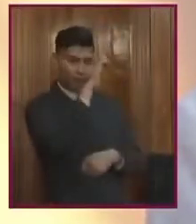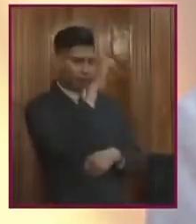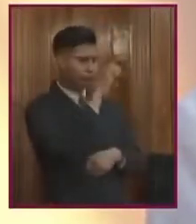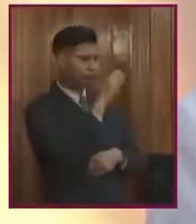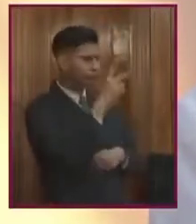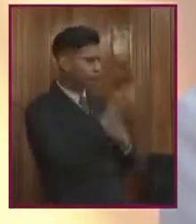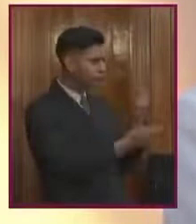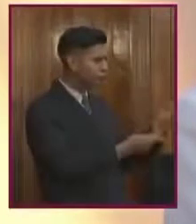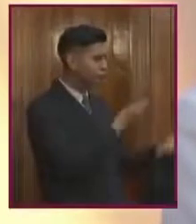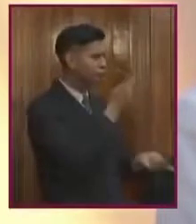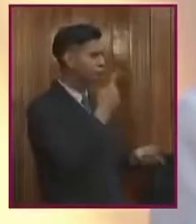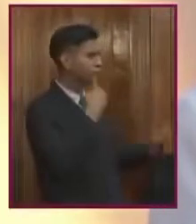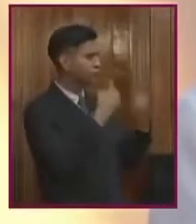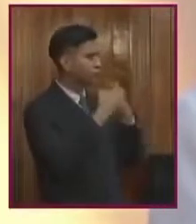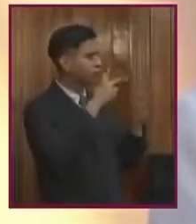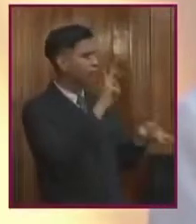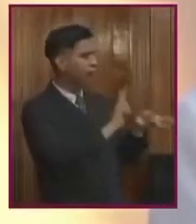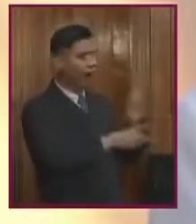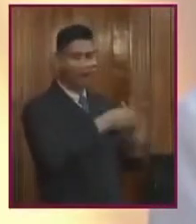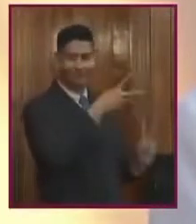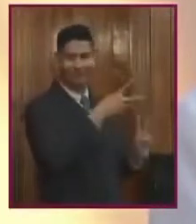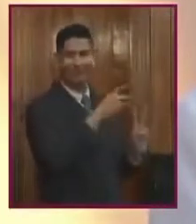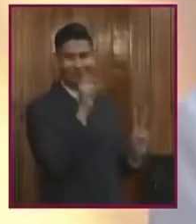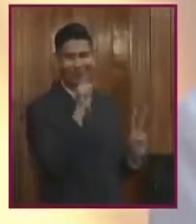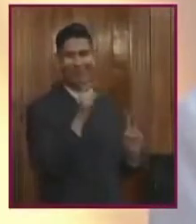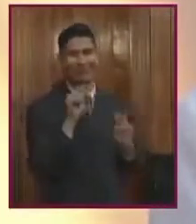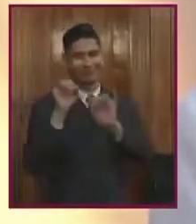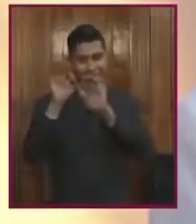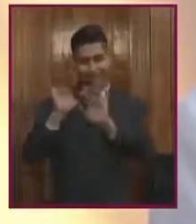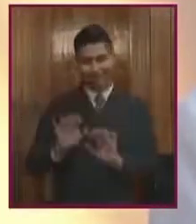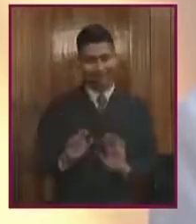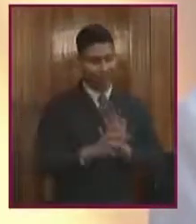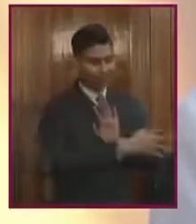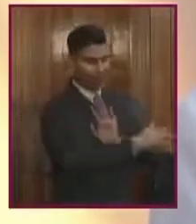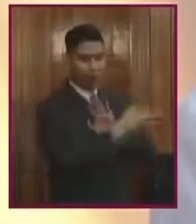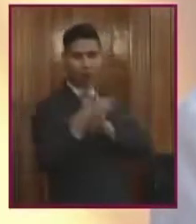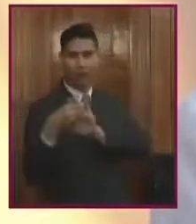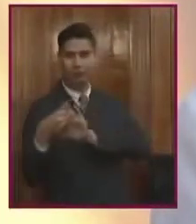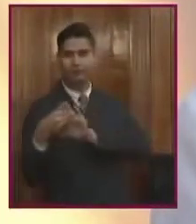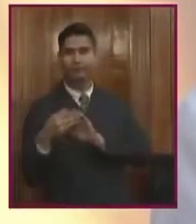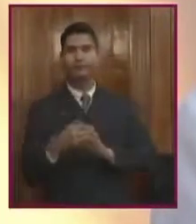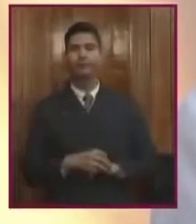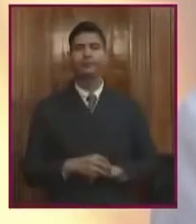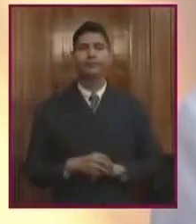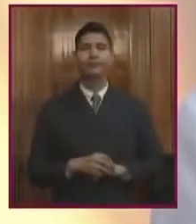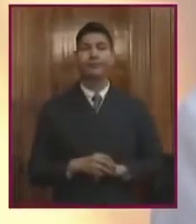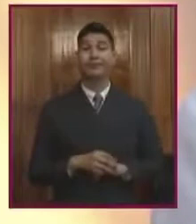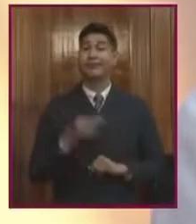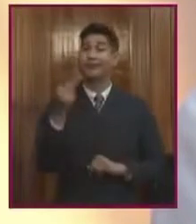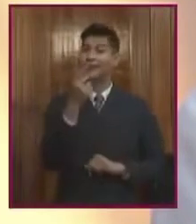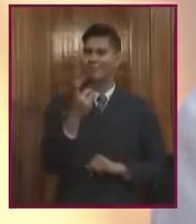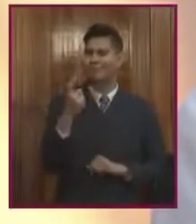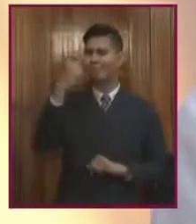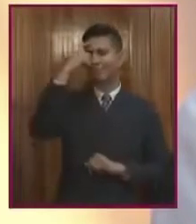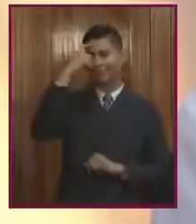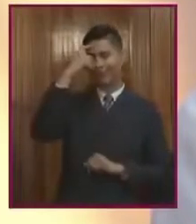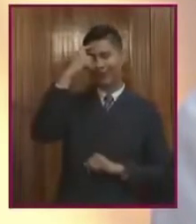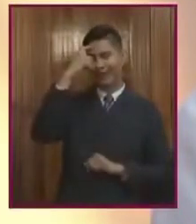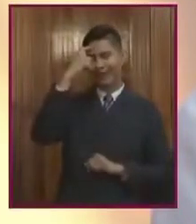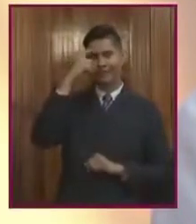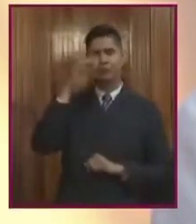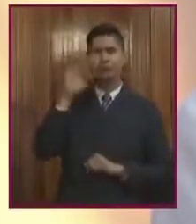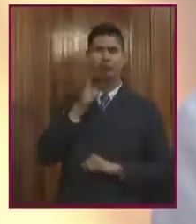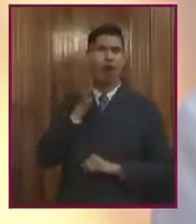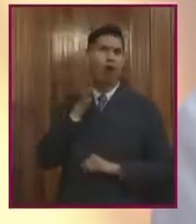estas experiencias y para irlas documentando. Pienso que tenemos que pensar en un proyecto de